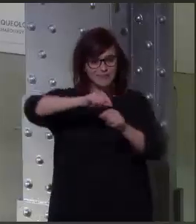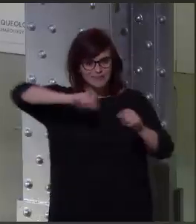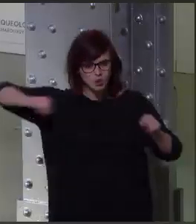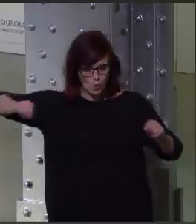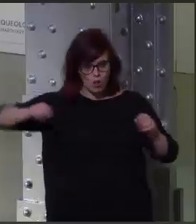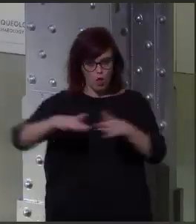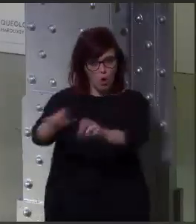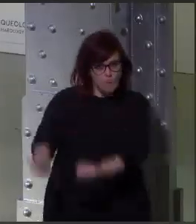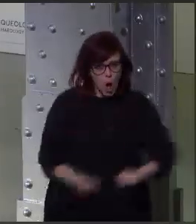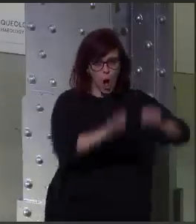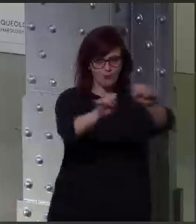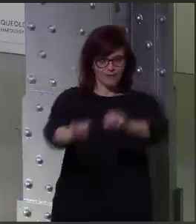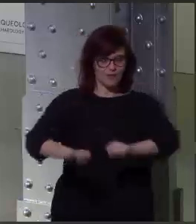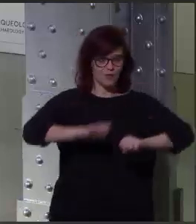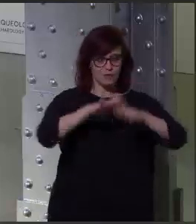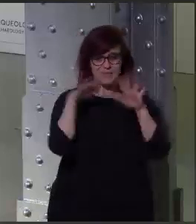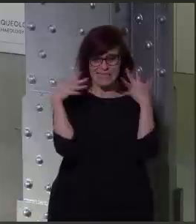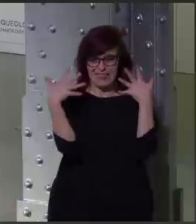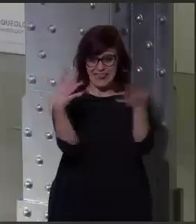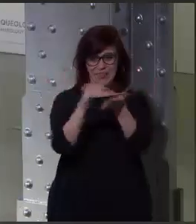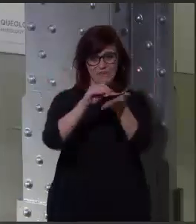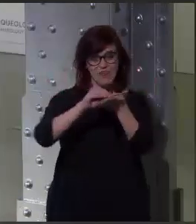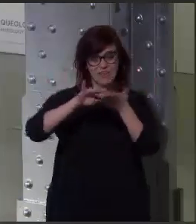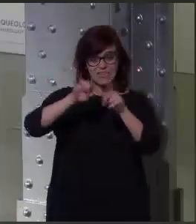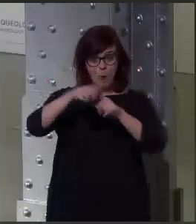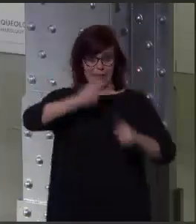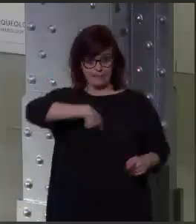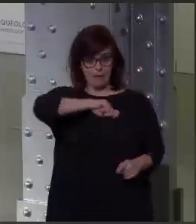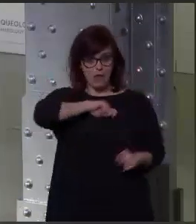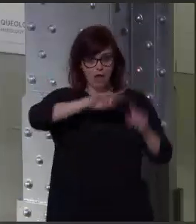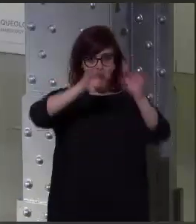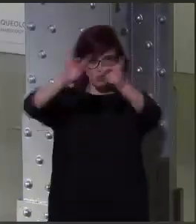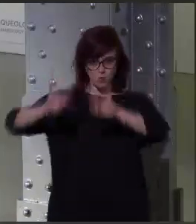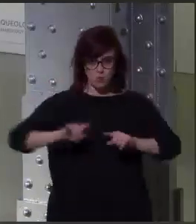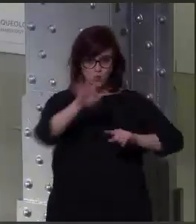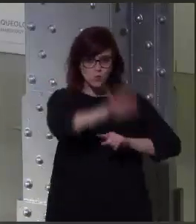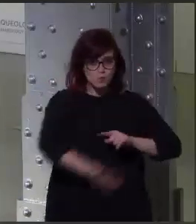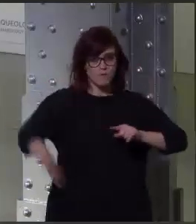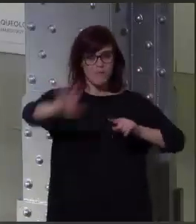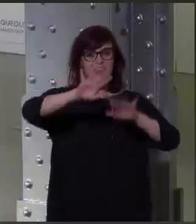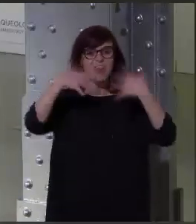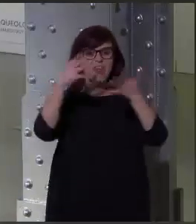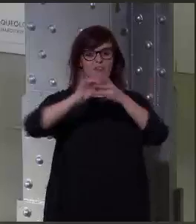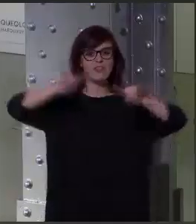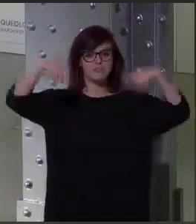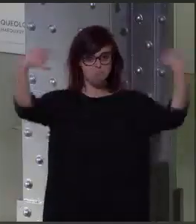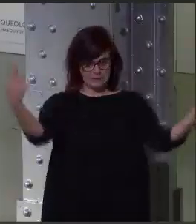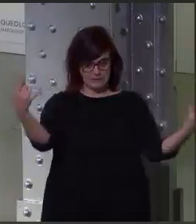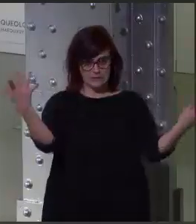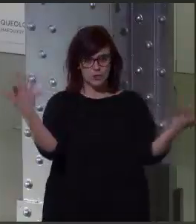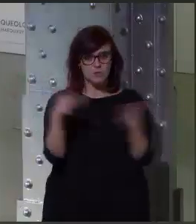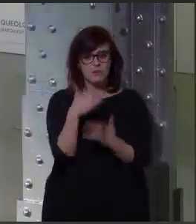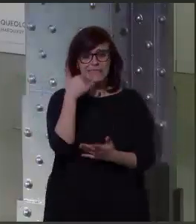cuadrados protegidos, es más de 10 veces la superficie de España, y eso representa cerca